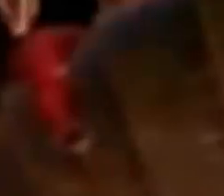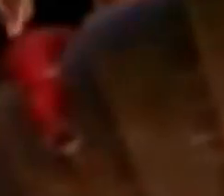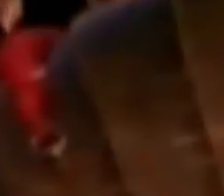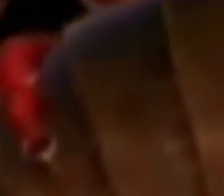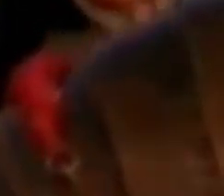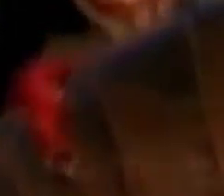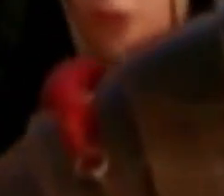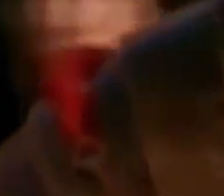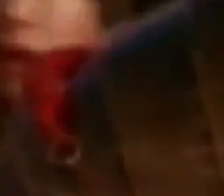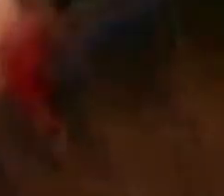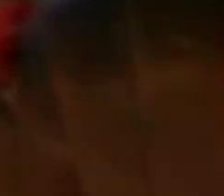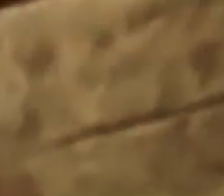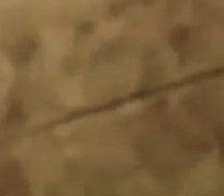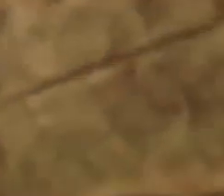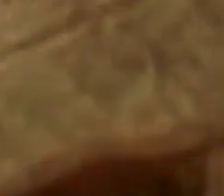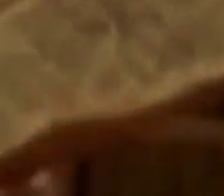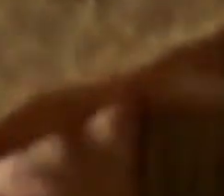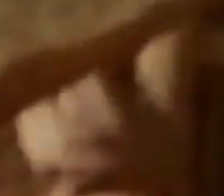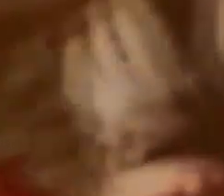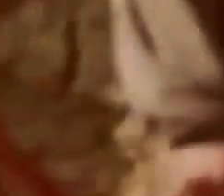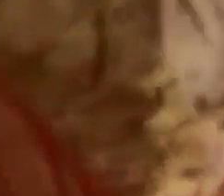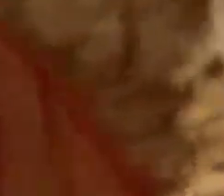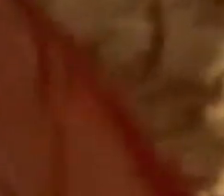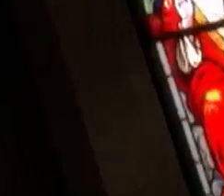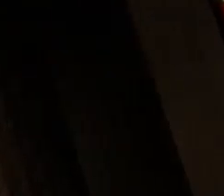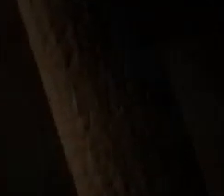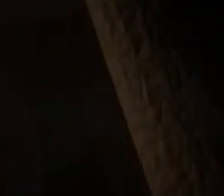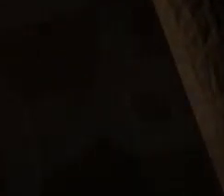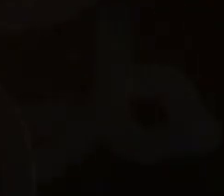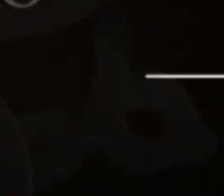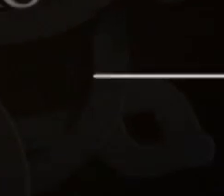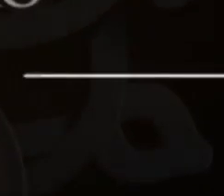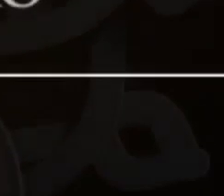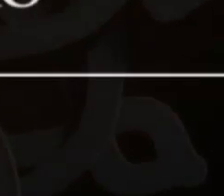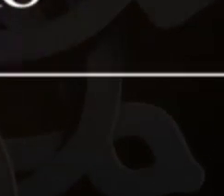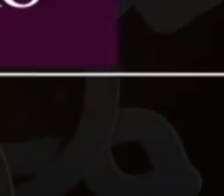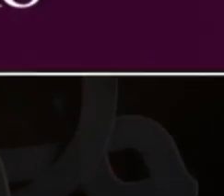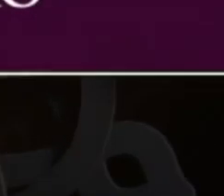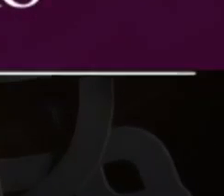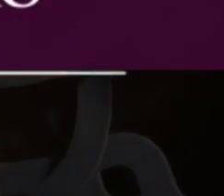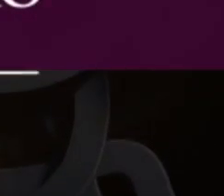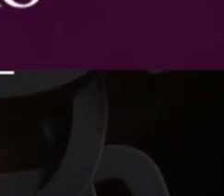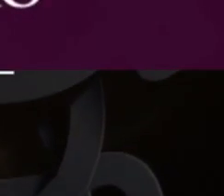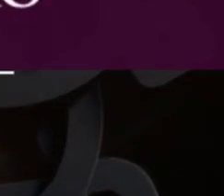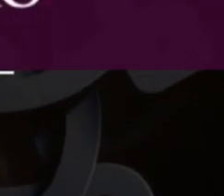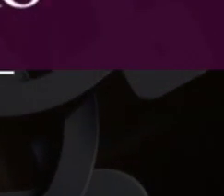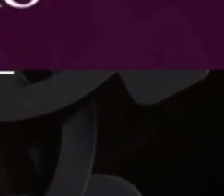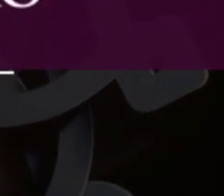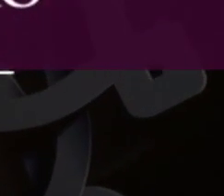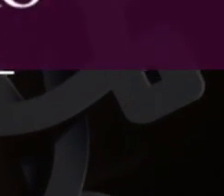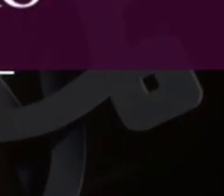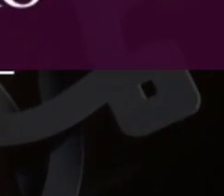El viernes 10 a las 9 de la mañana, la conmovedora Procesión del Encuentro.